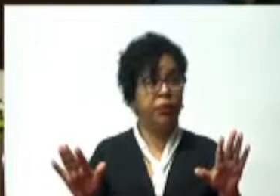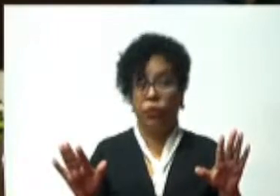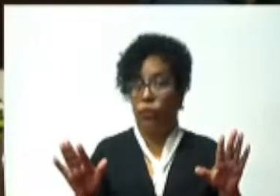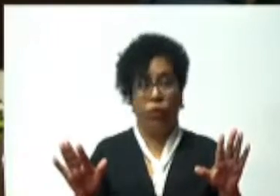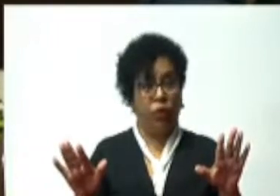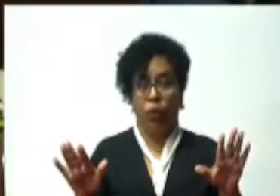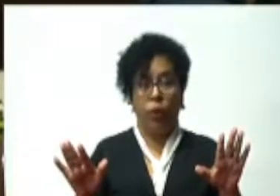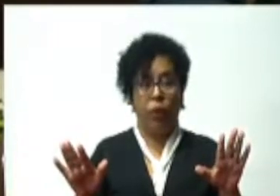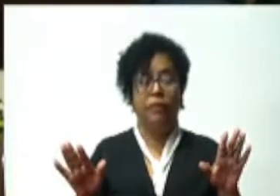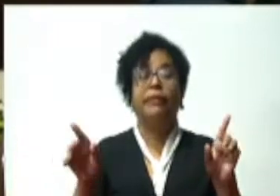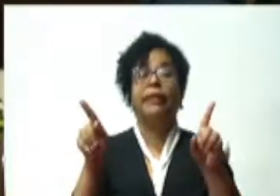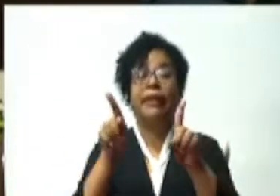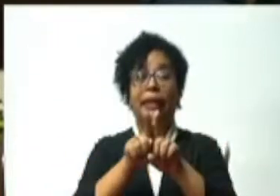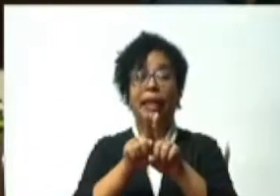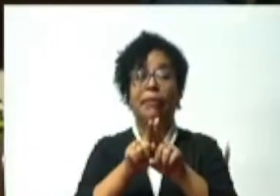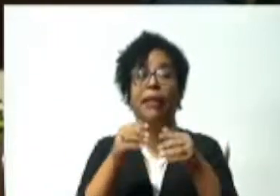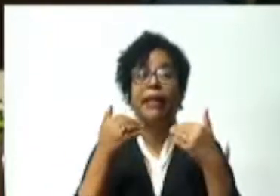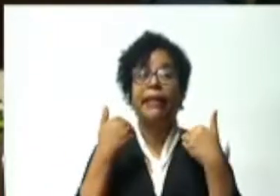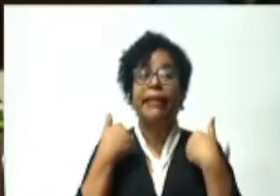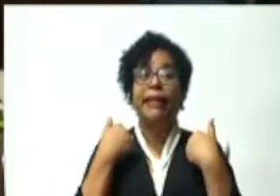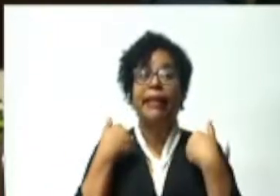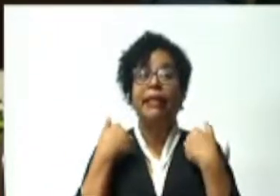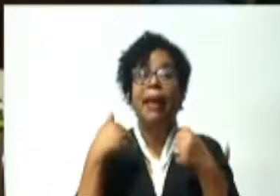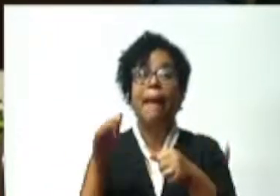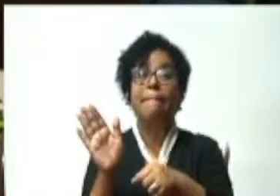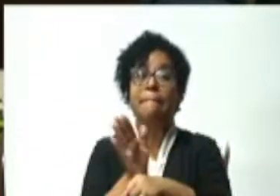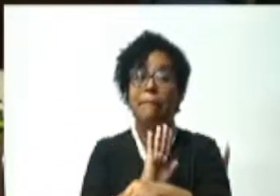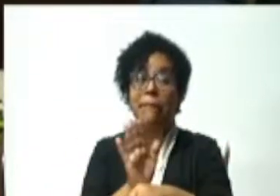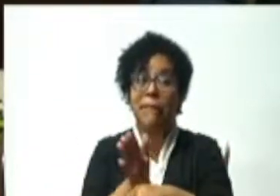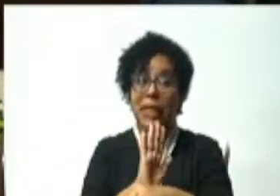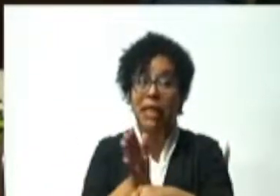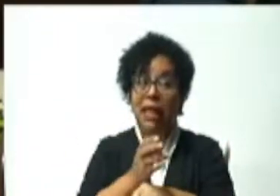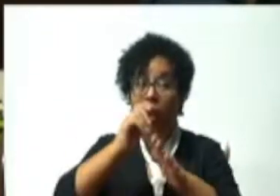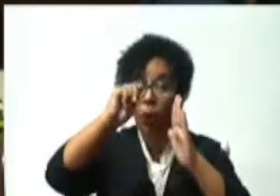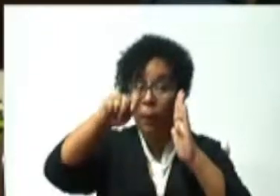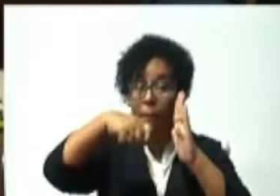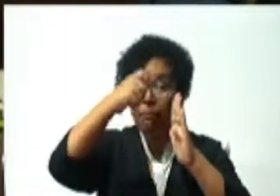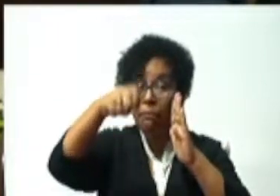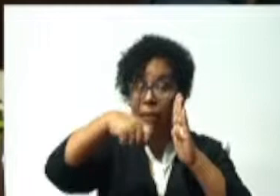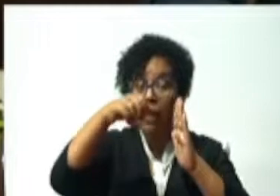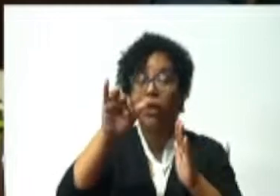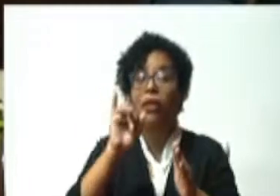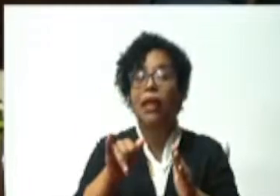video del momento en el que eso ocurrió.